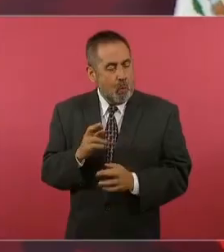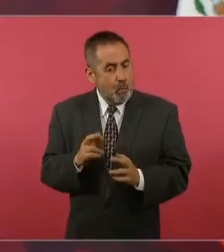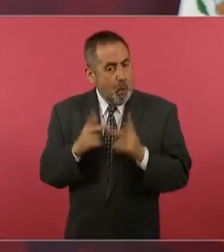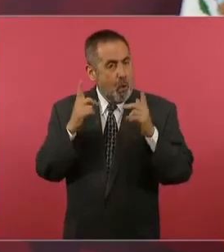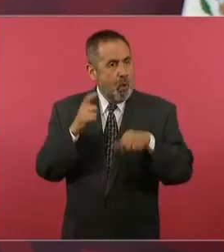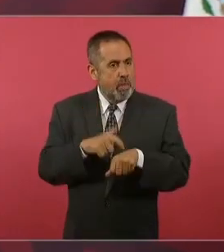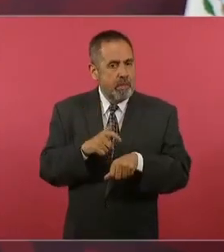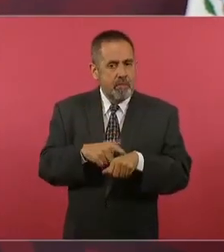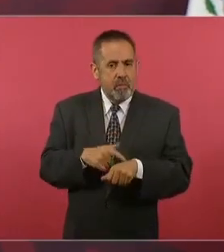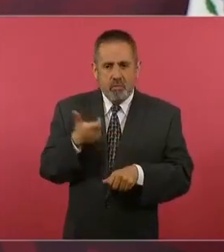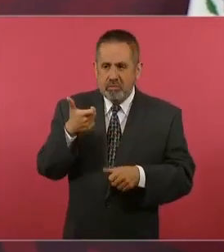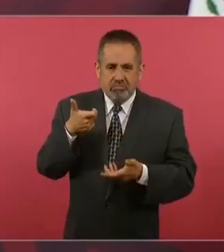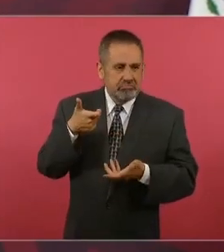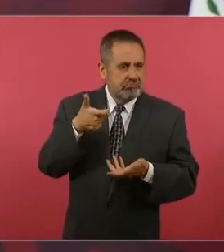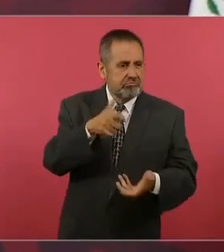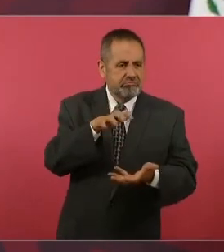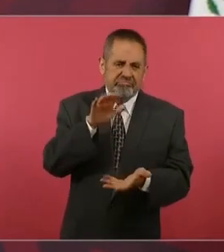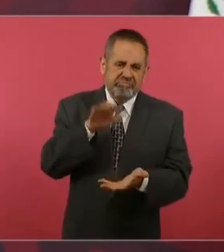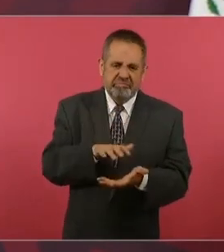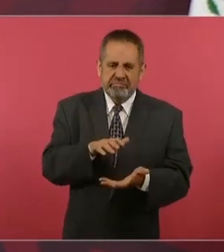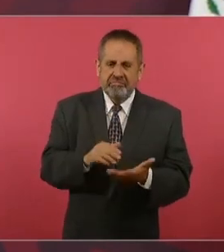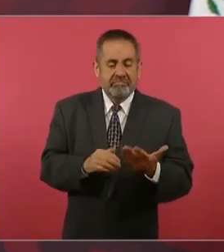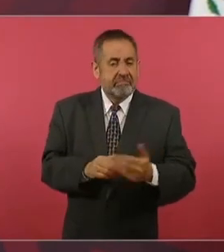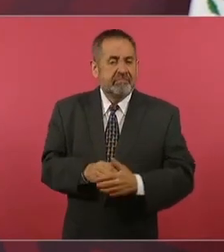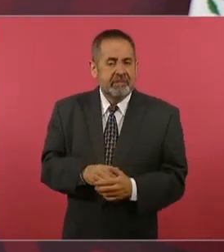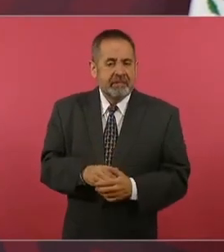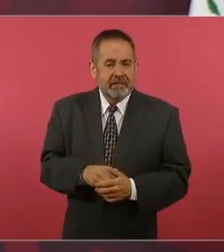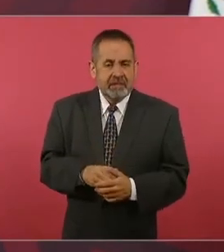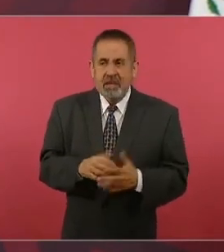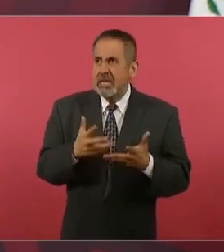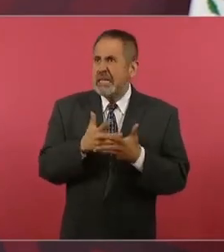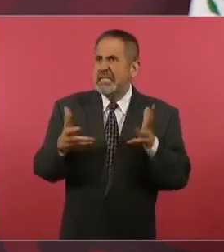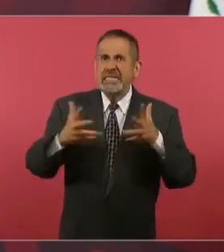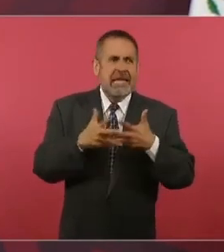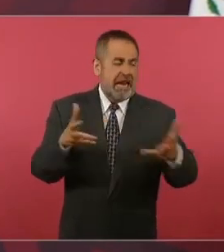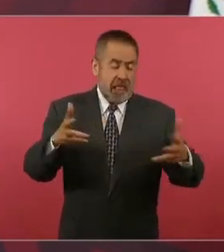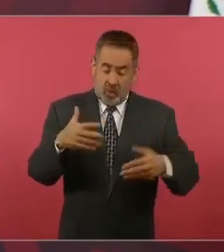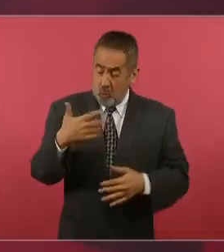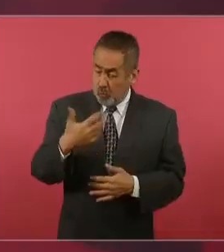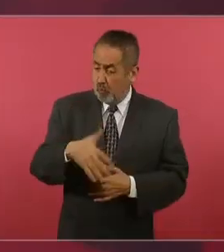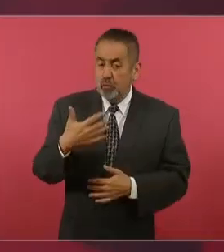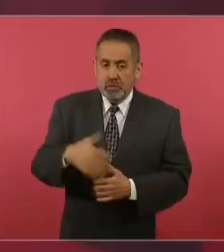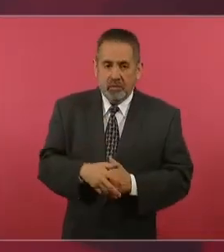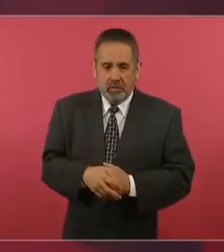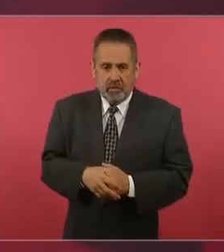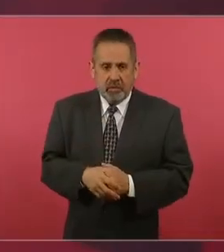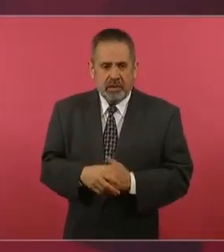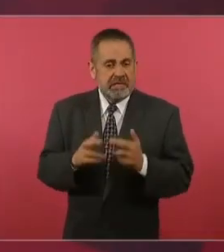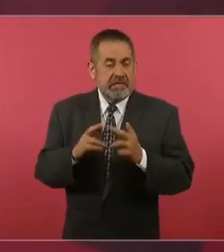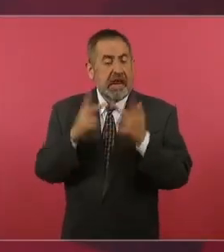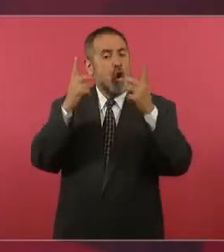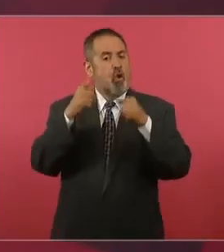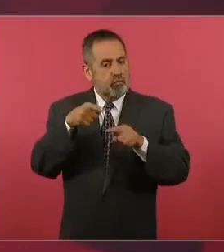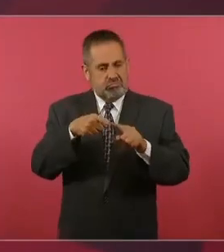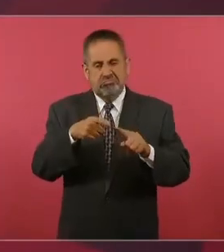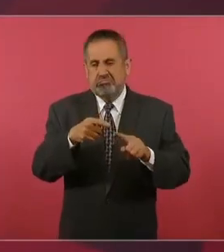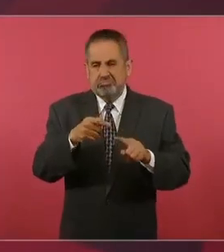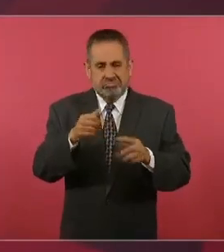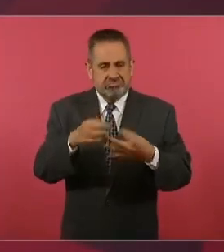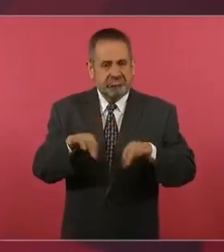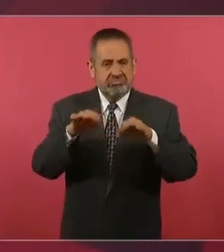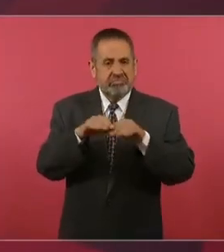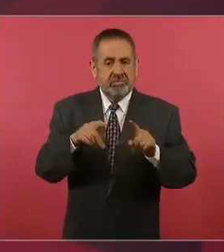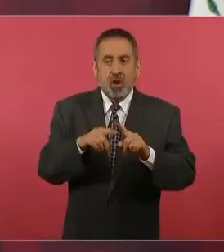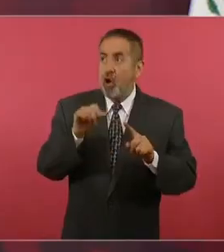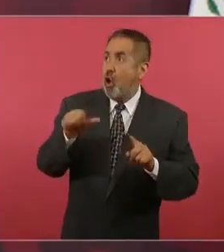y con ese costo y de esas dimensiones. Y récord también,